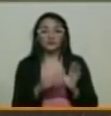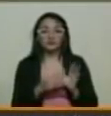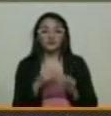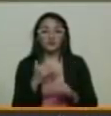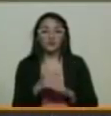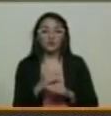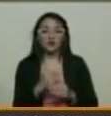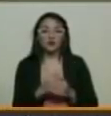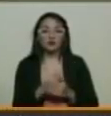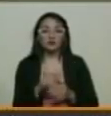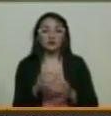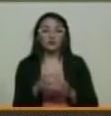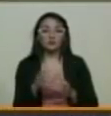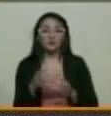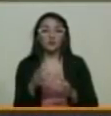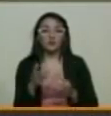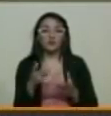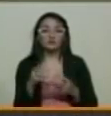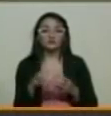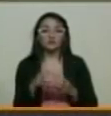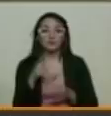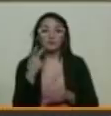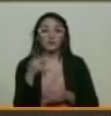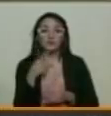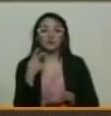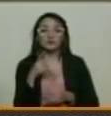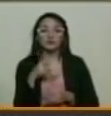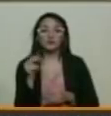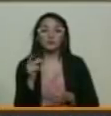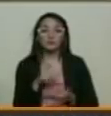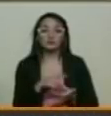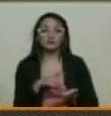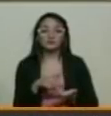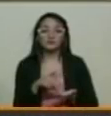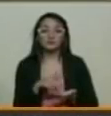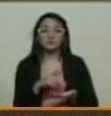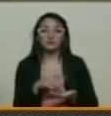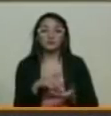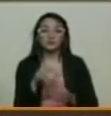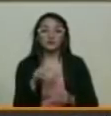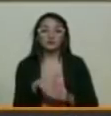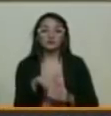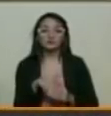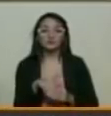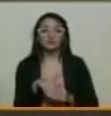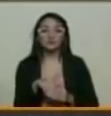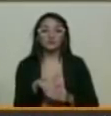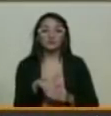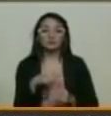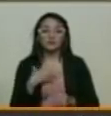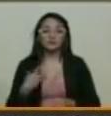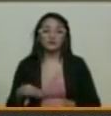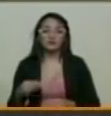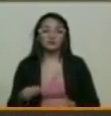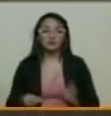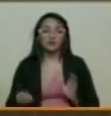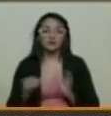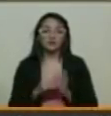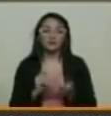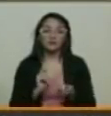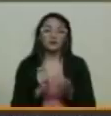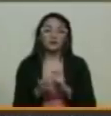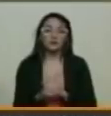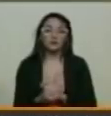aquellas organizaciones políticas que no participaron en la elección presidencial deben ir de nuevo a la